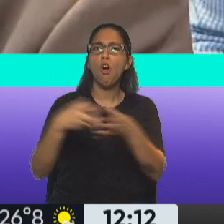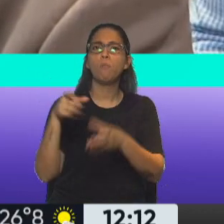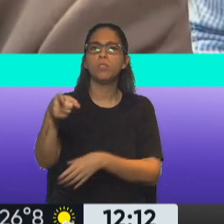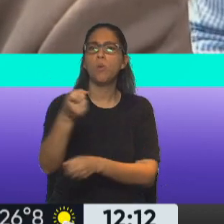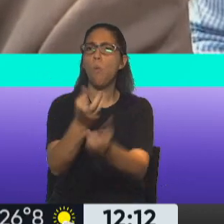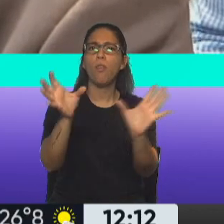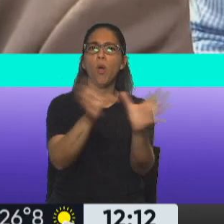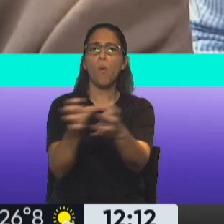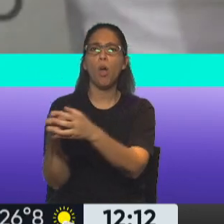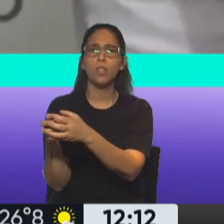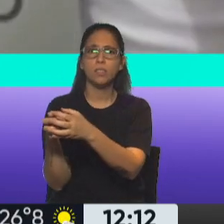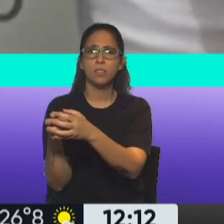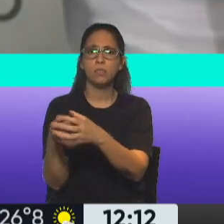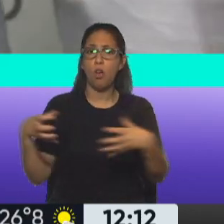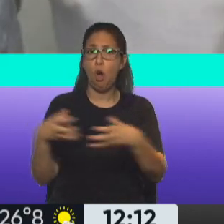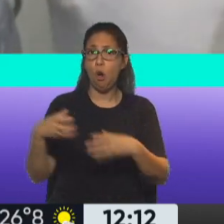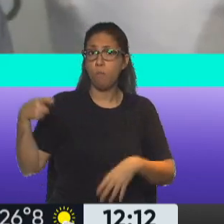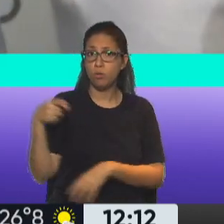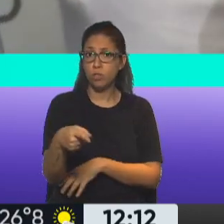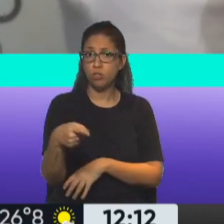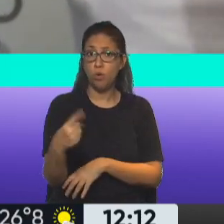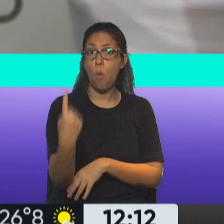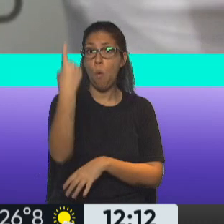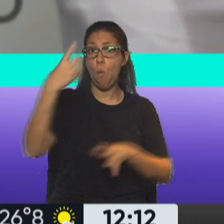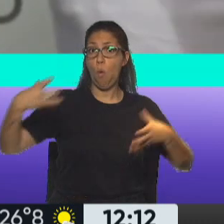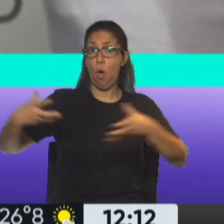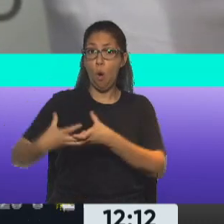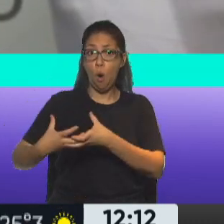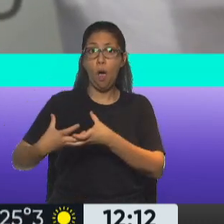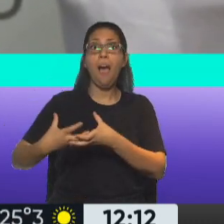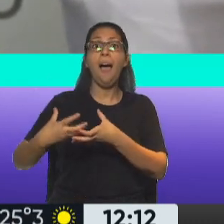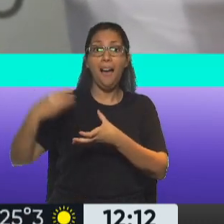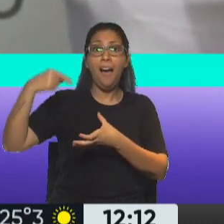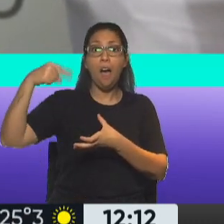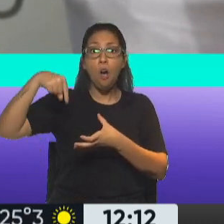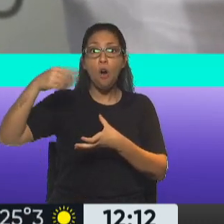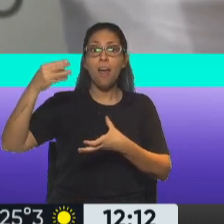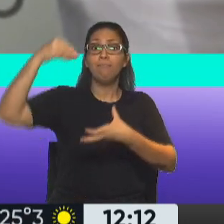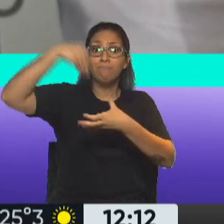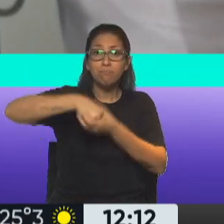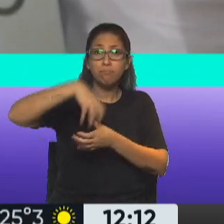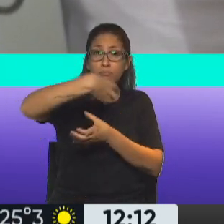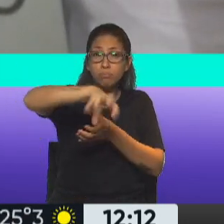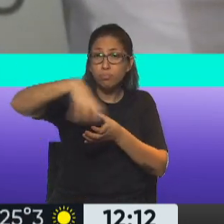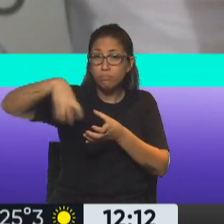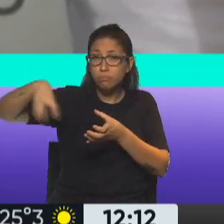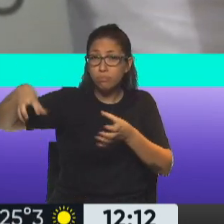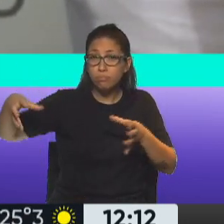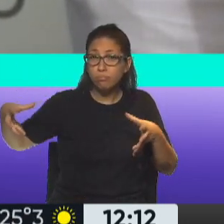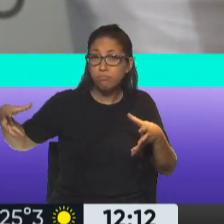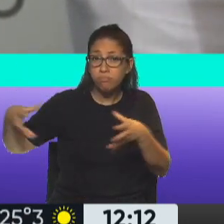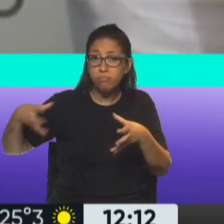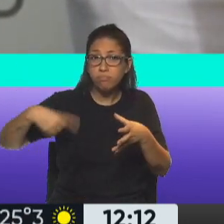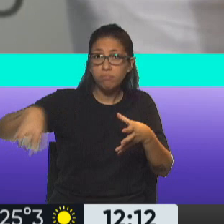oposición. Una oposición que empezó como un solo espacio político y ahora está fragmentada en un sinnúmero de bloques